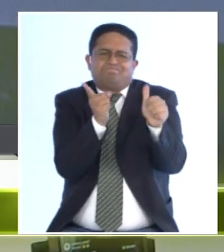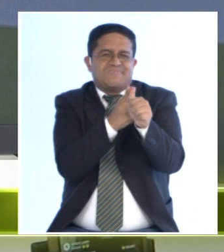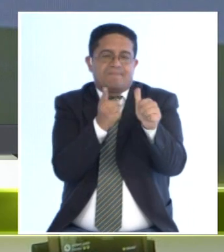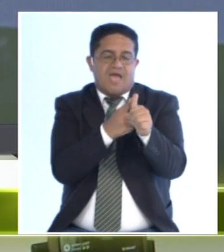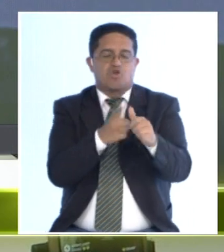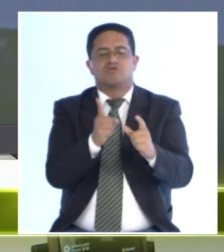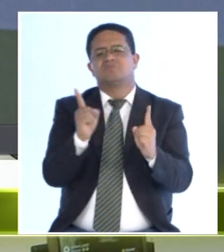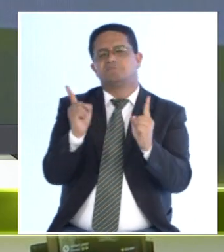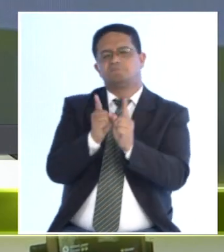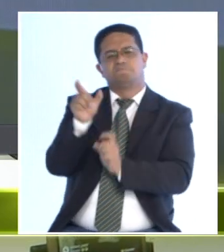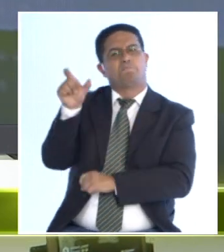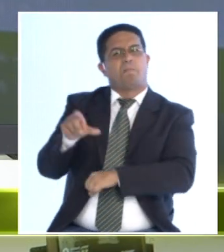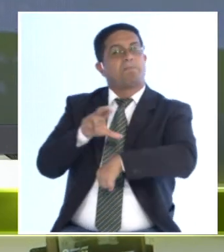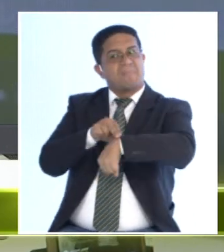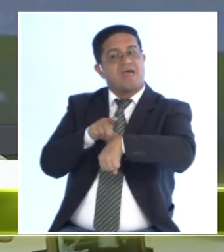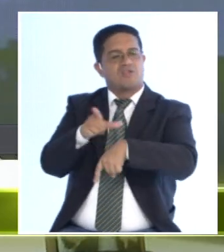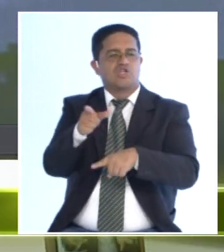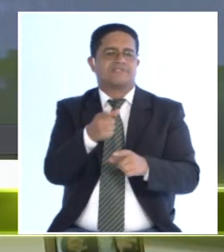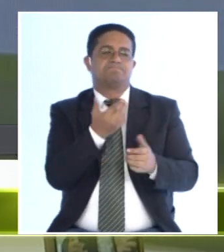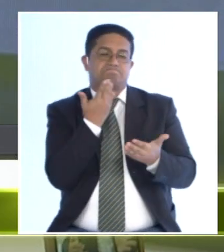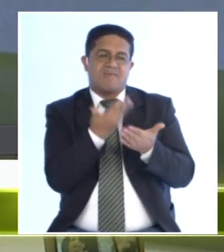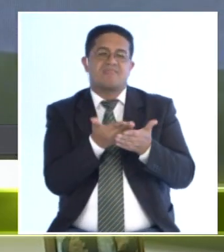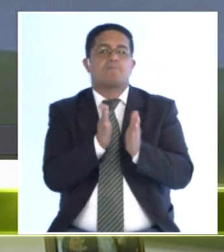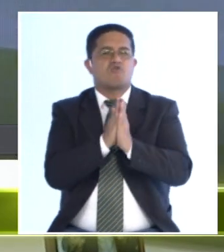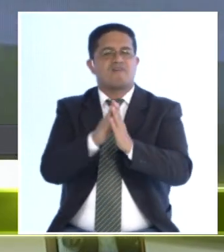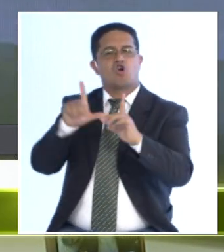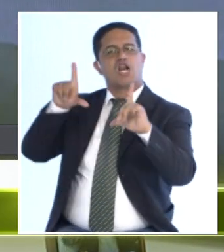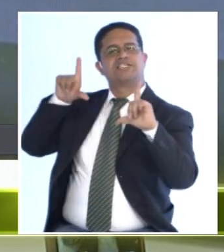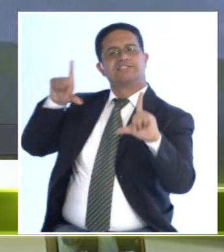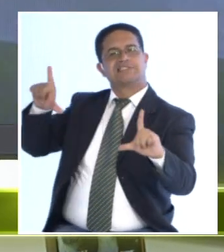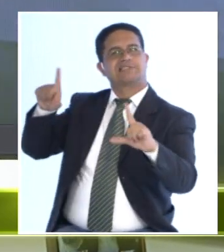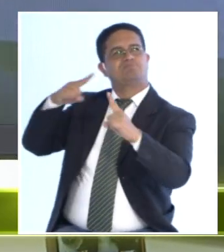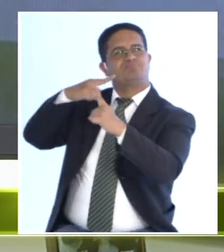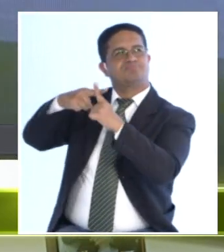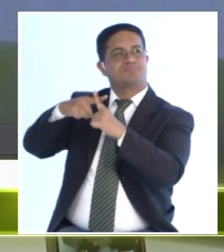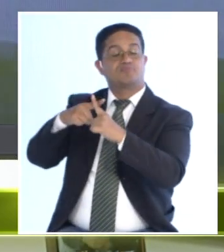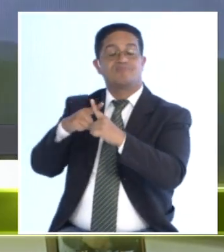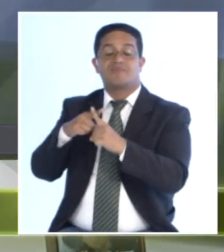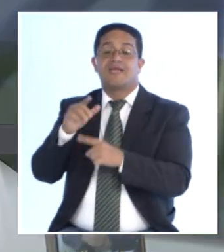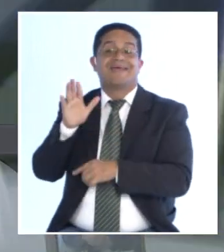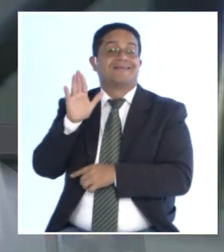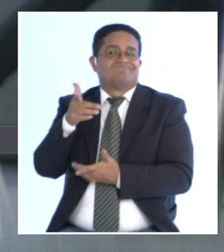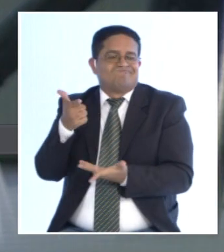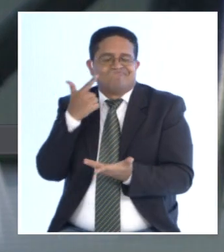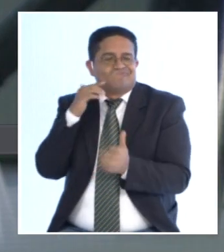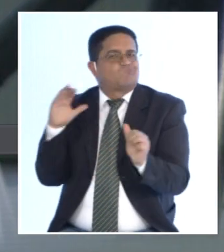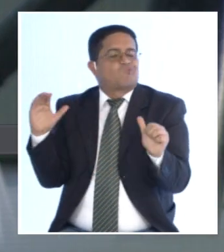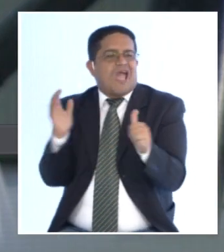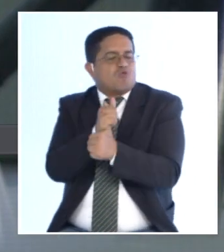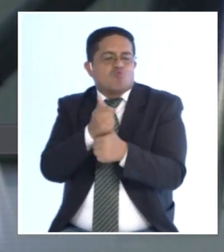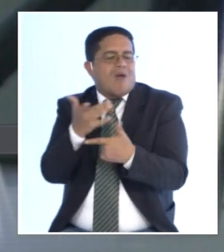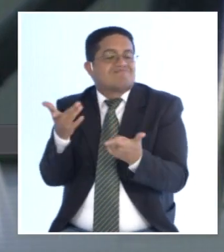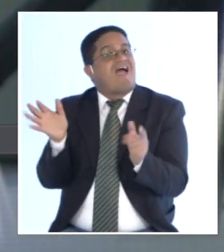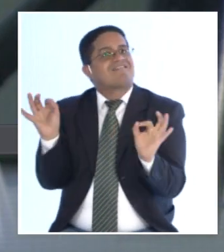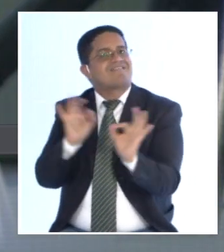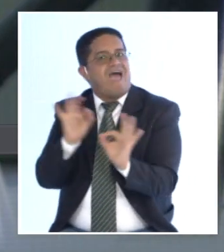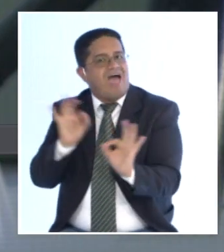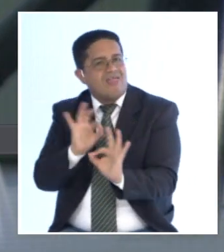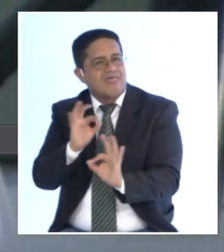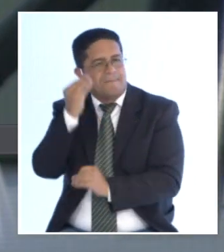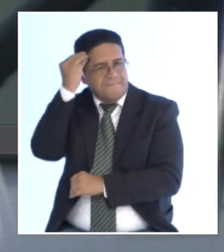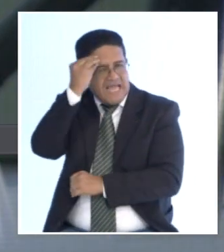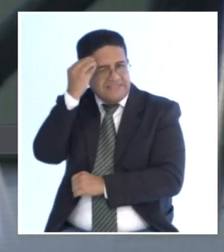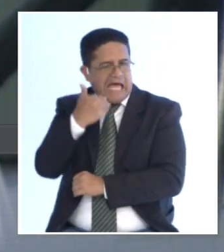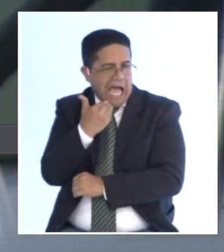casi siempre va a sugerir una radiografía. Ya cuando no hay un diagnóstico satisfactorio, cuando se sospecha que va más allá,